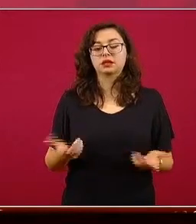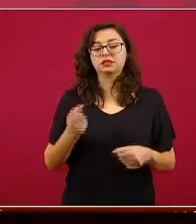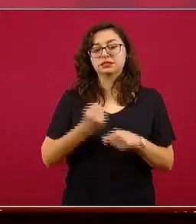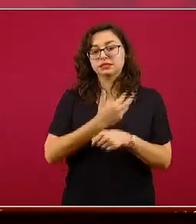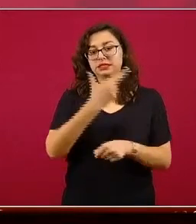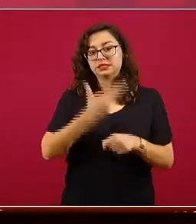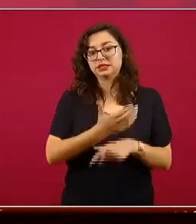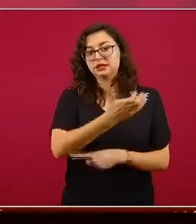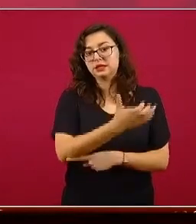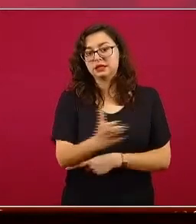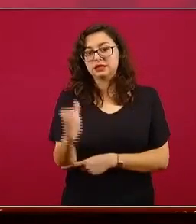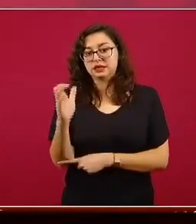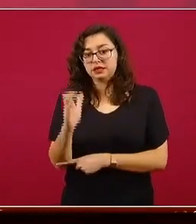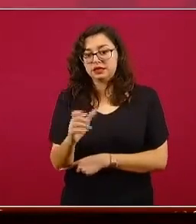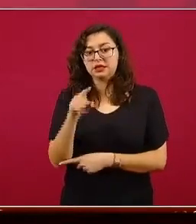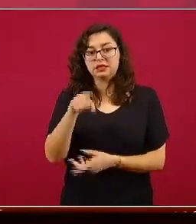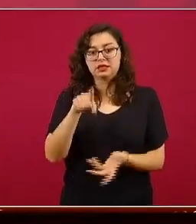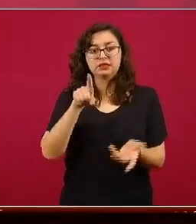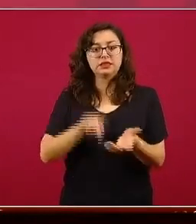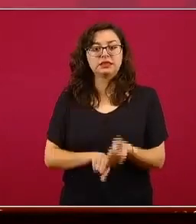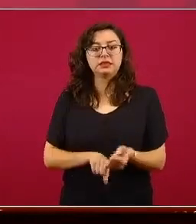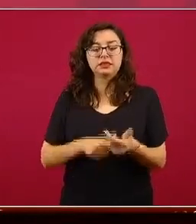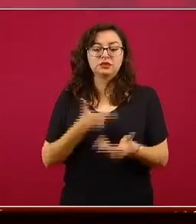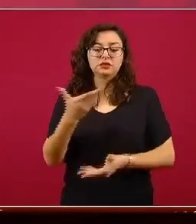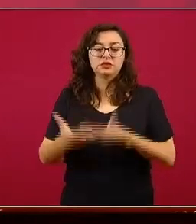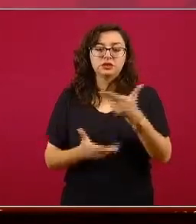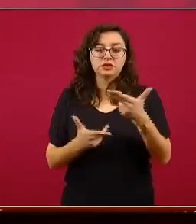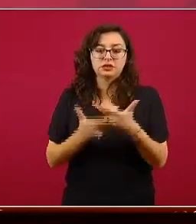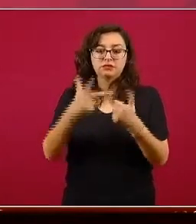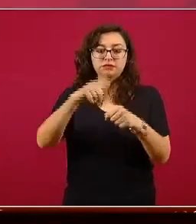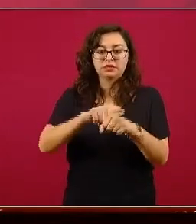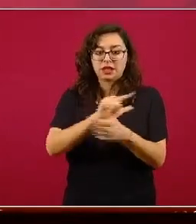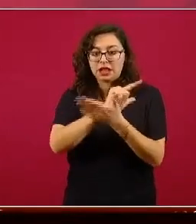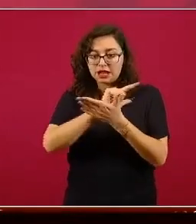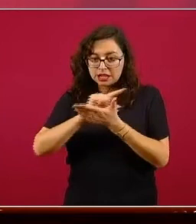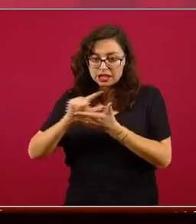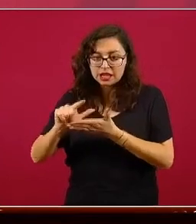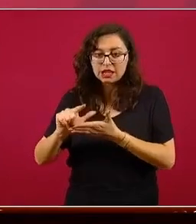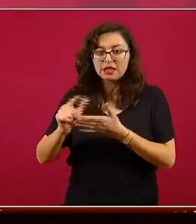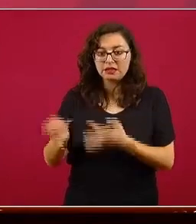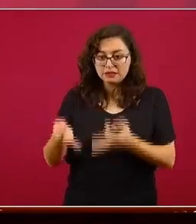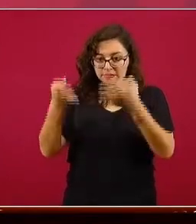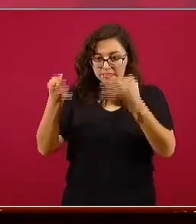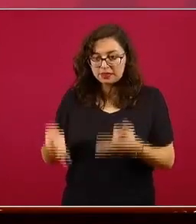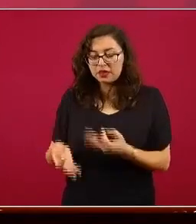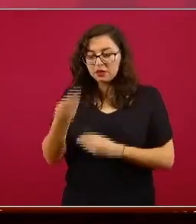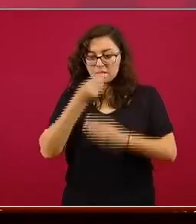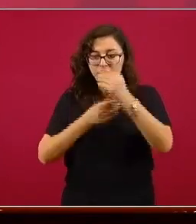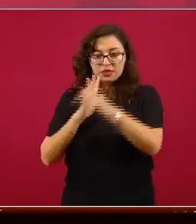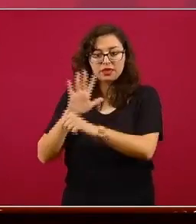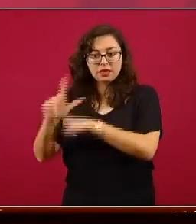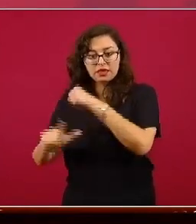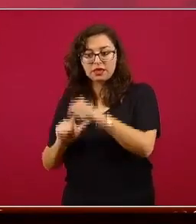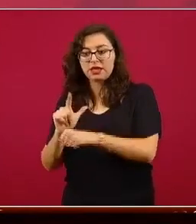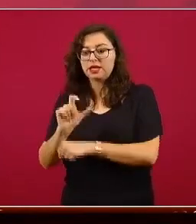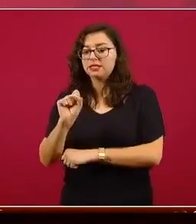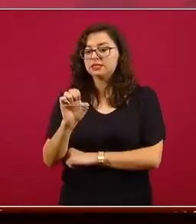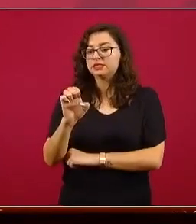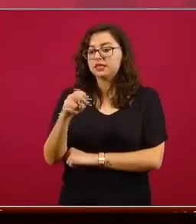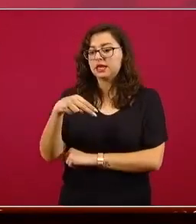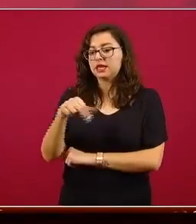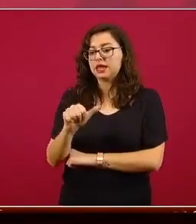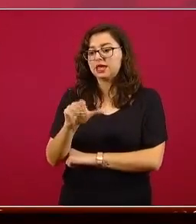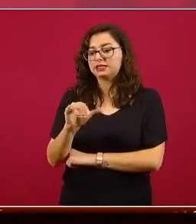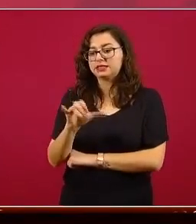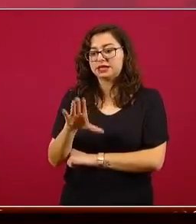Rural, específicamente el Servicio Nacional de Inocuidad y Calidad Agroalimentaria, Senacica,